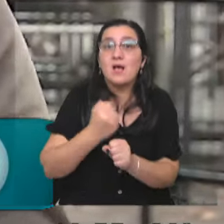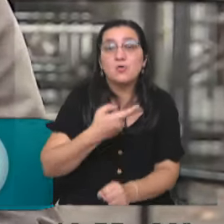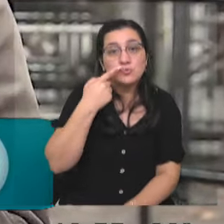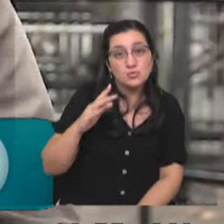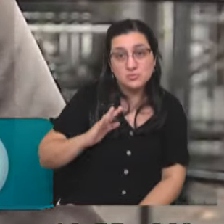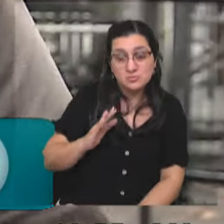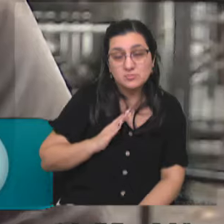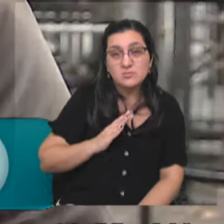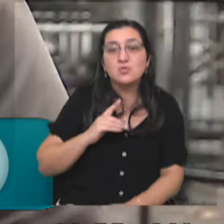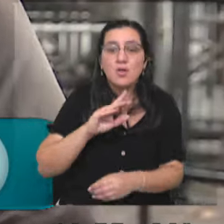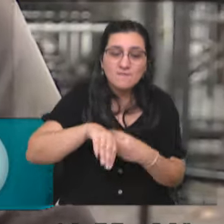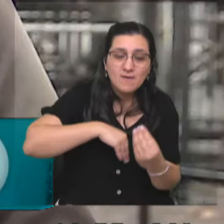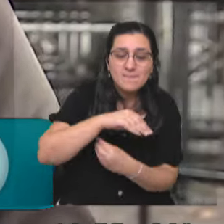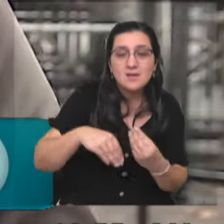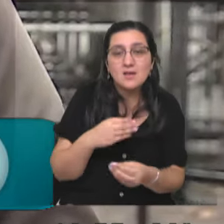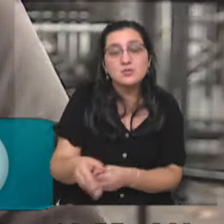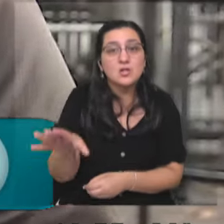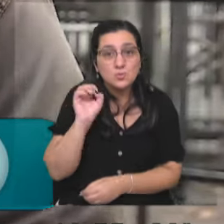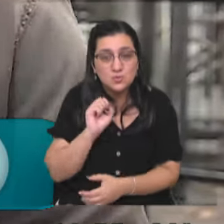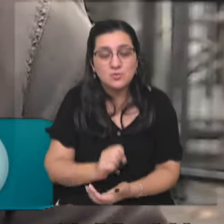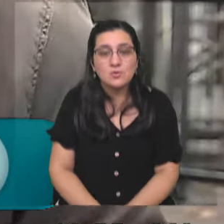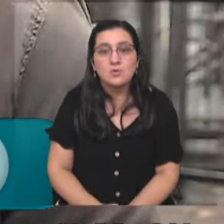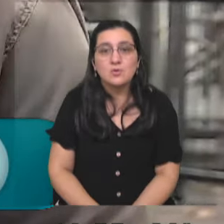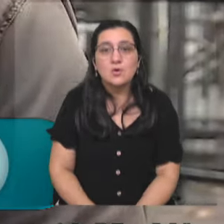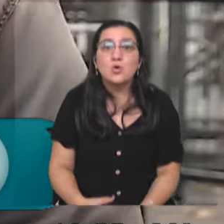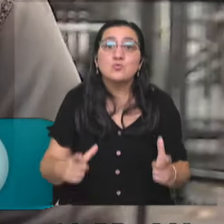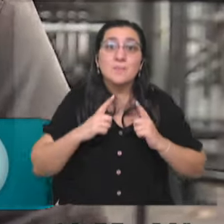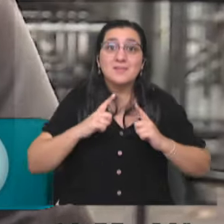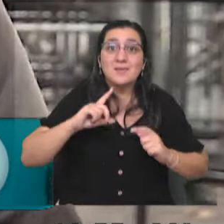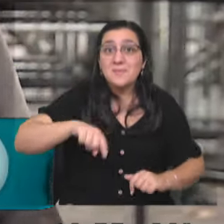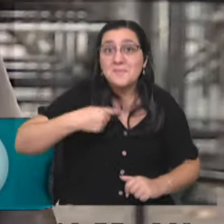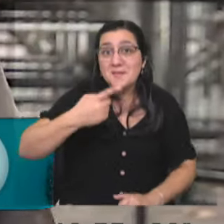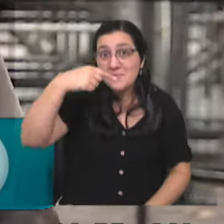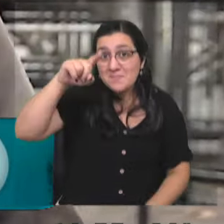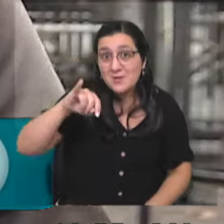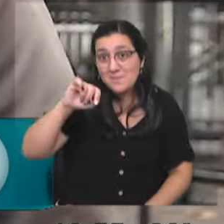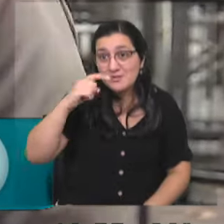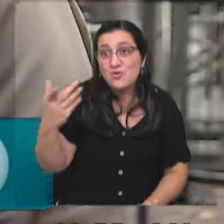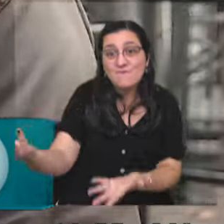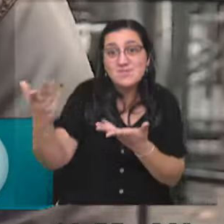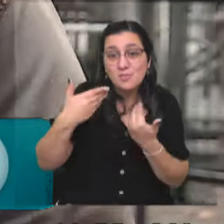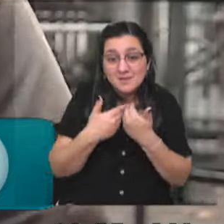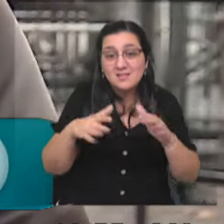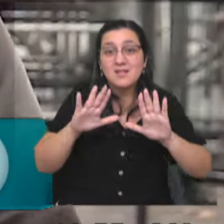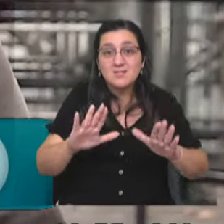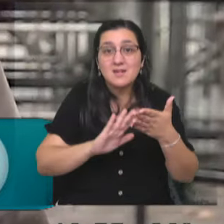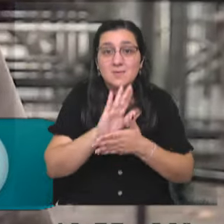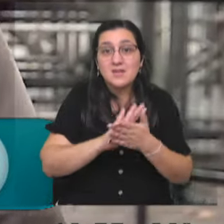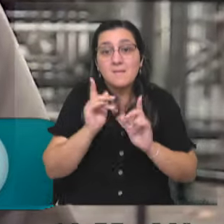trabajadoras que están en el estudio y todas las familias que nos están escuchando, con mucha expectativa para mañana, convocando a partir de las 10 de la mañana a este mismo